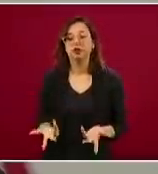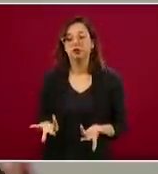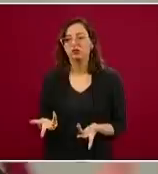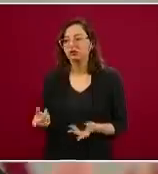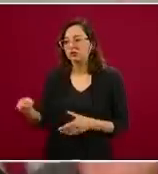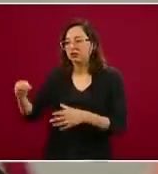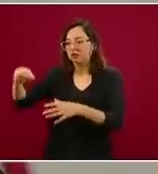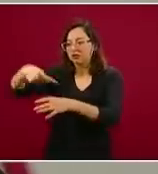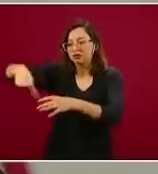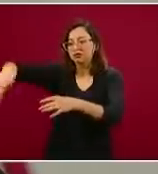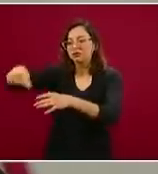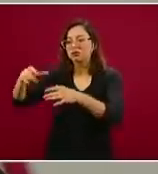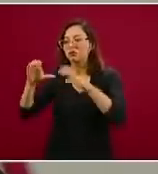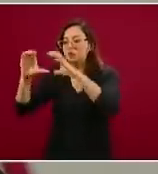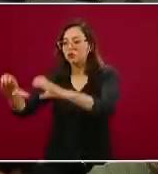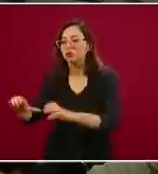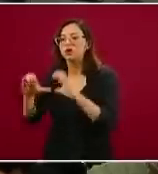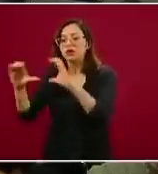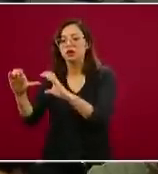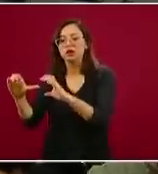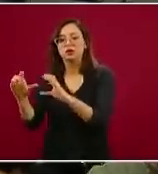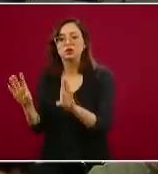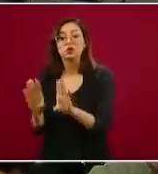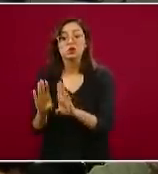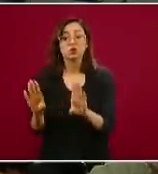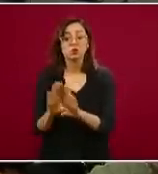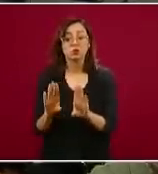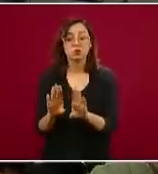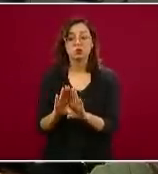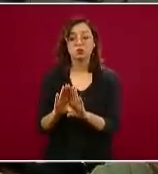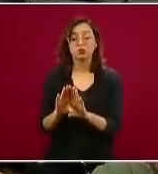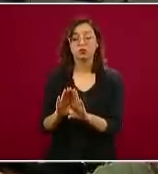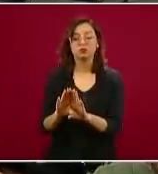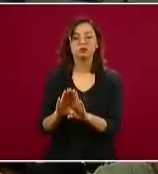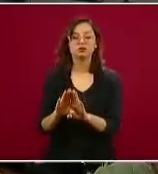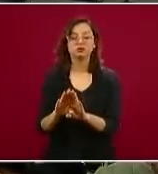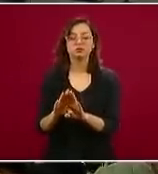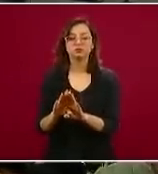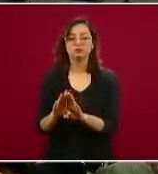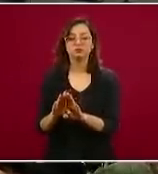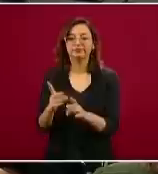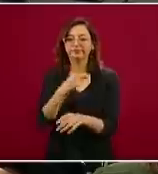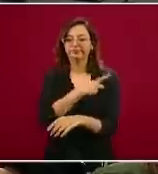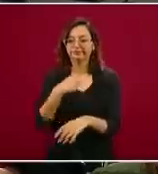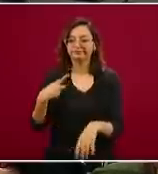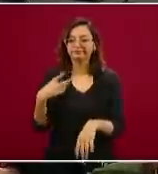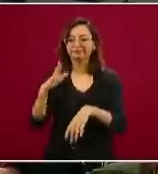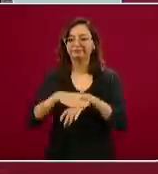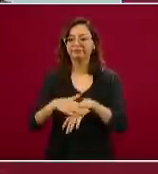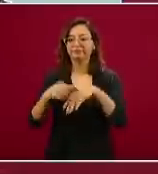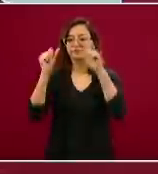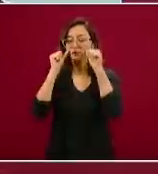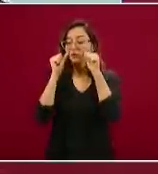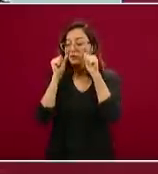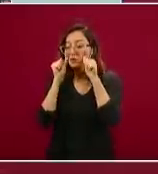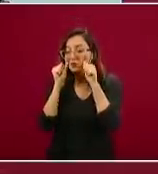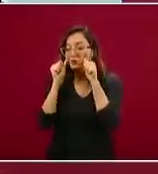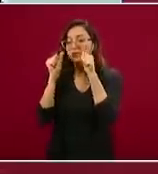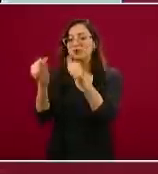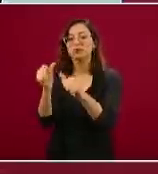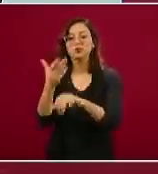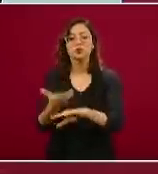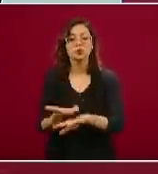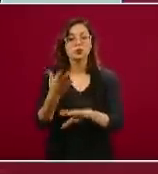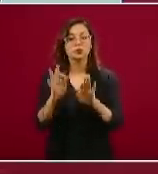¿En qué consiste cuidarlos? Consiste cuidarlos en tener especial atención, y esto es